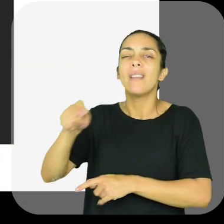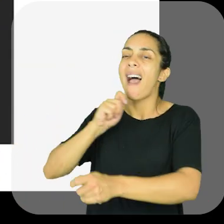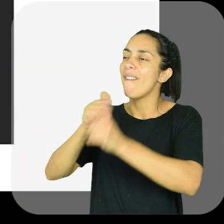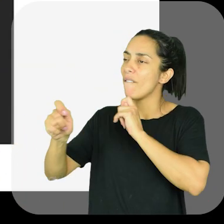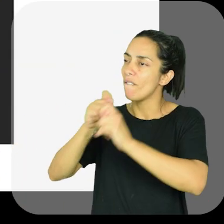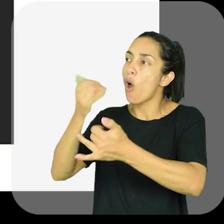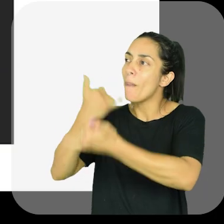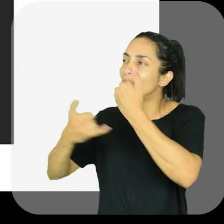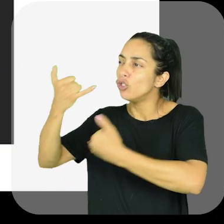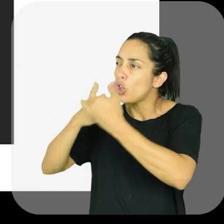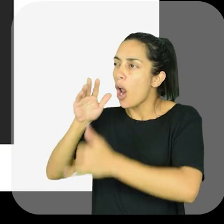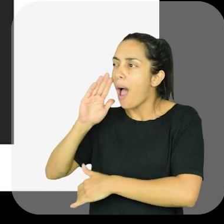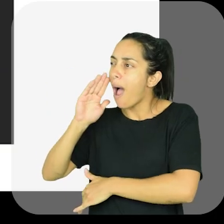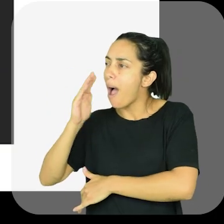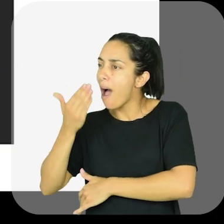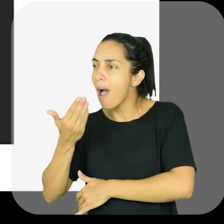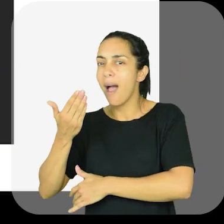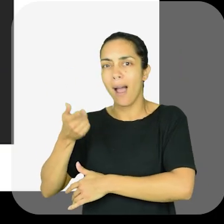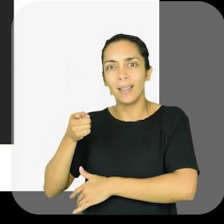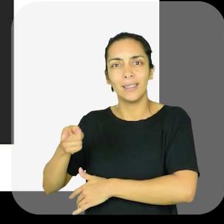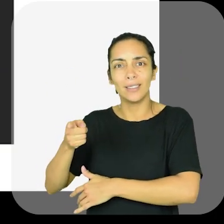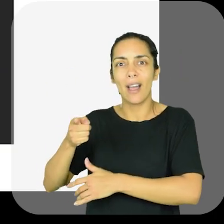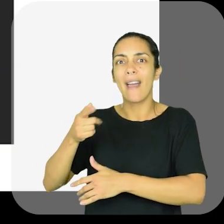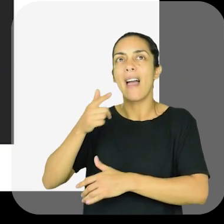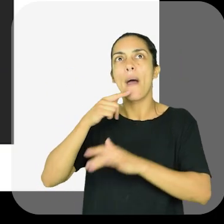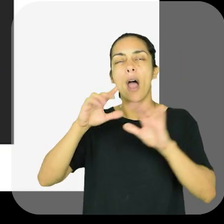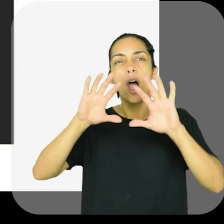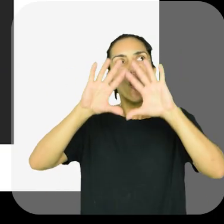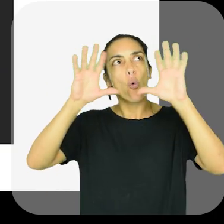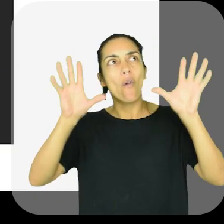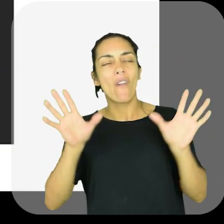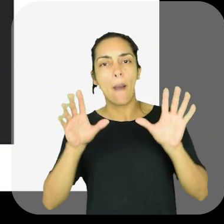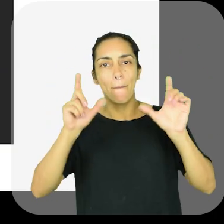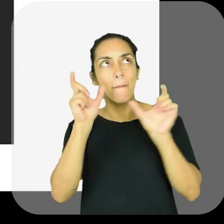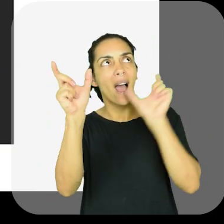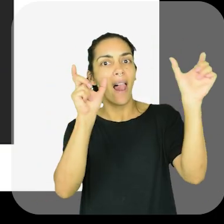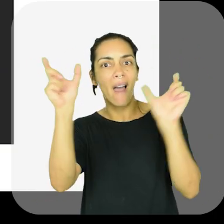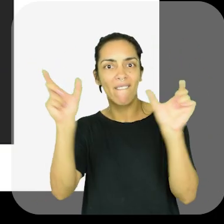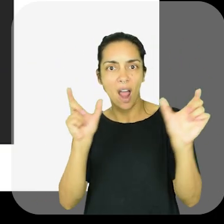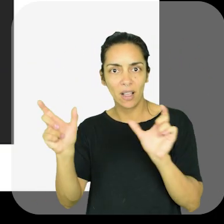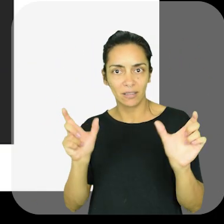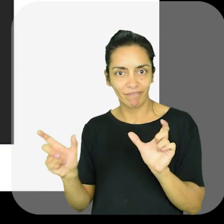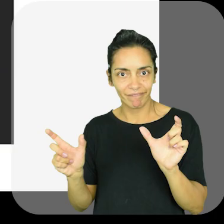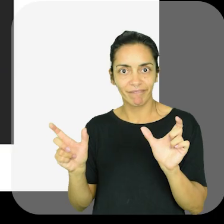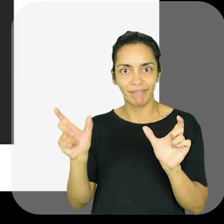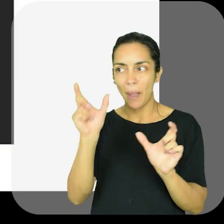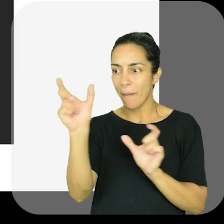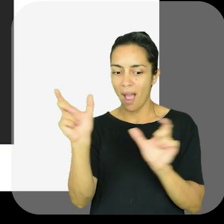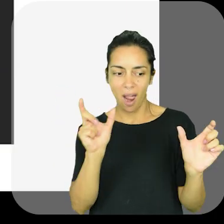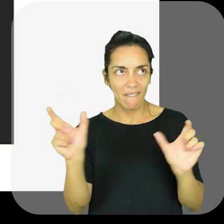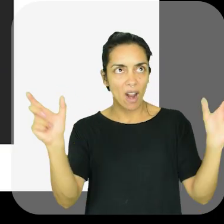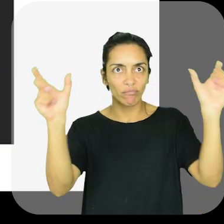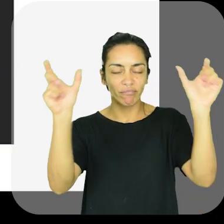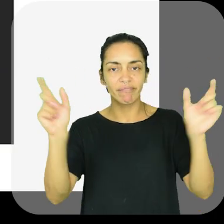fundamentales para reconocer, acá lo que estoy compartiendo es una nube de palabras que también surge de Atlas T, esta